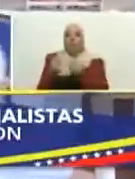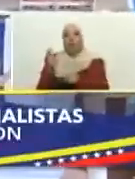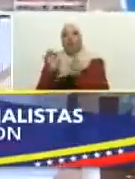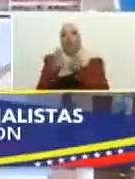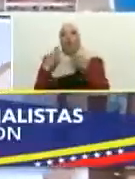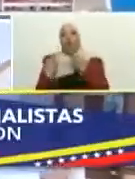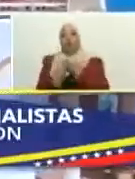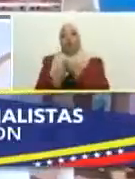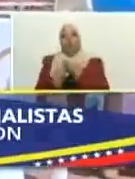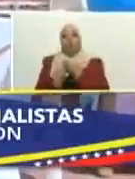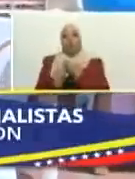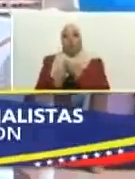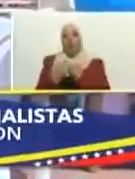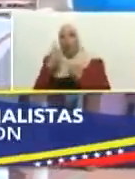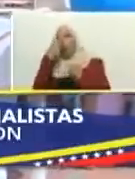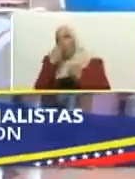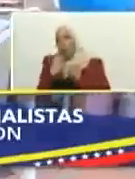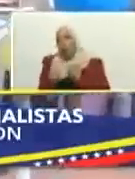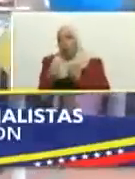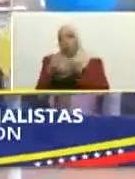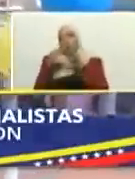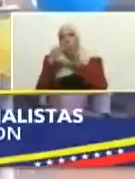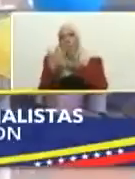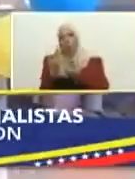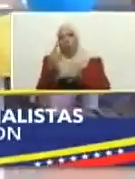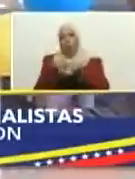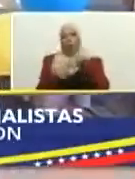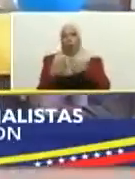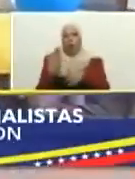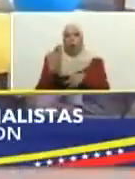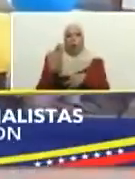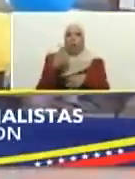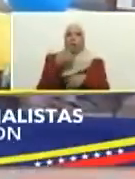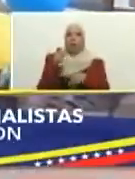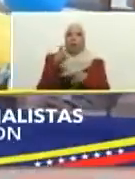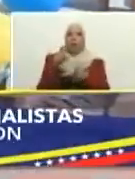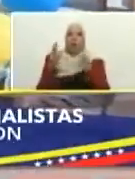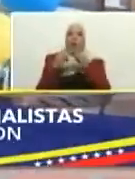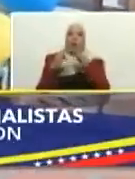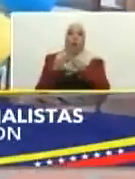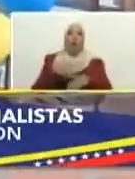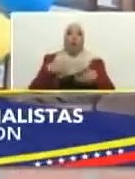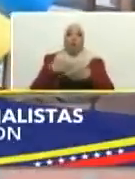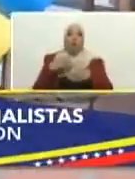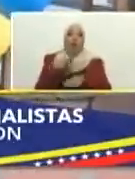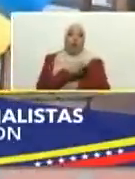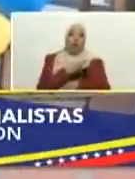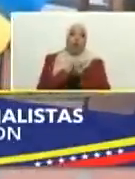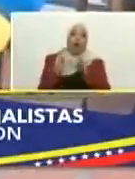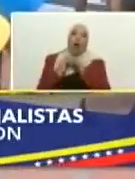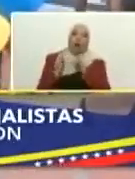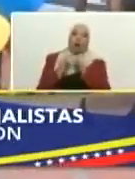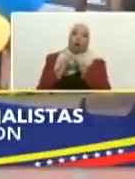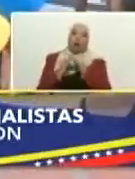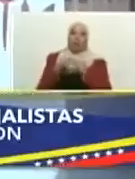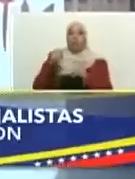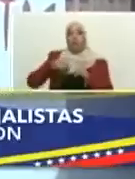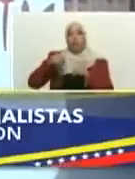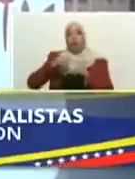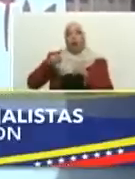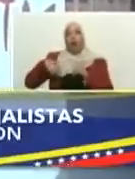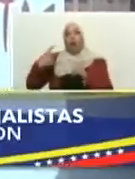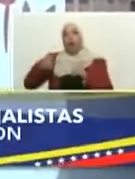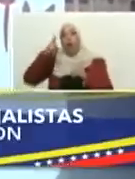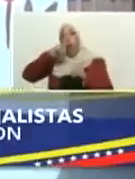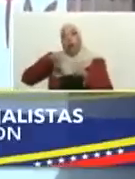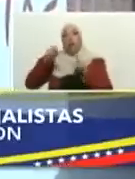familias que vivían en ranchos hechos con materiales de desecho y fueron dignificadas sus vidas. Aquí tenemos ahora, después de